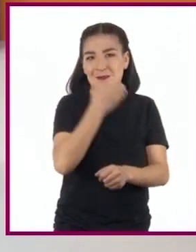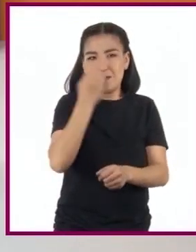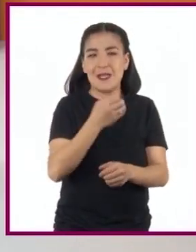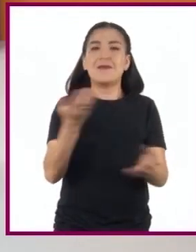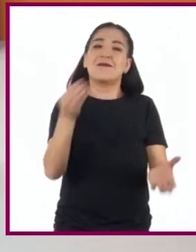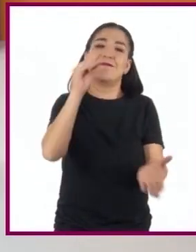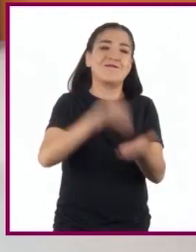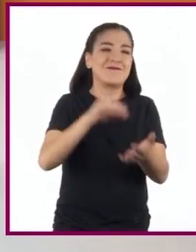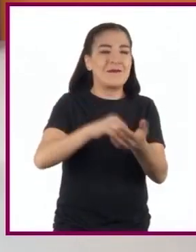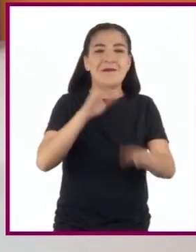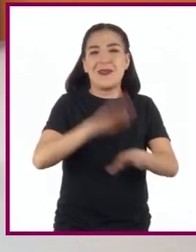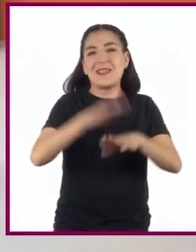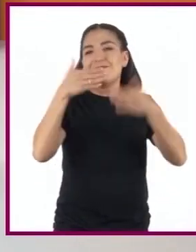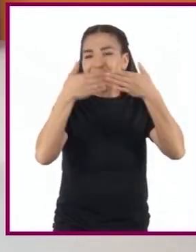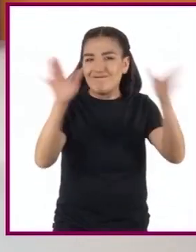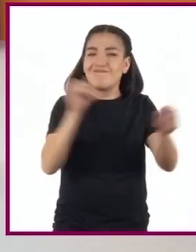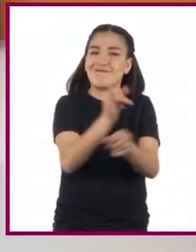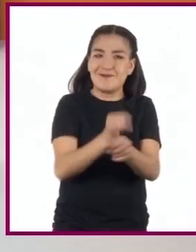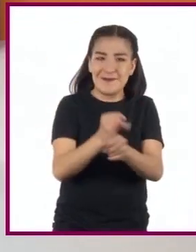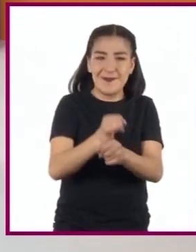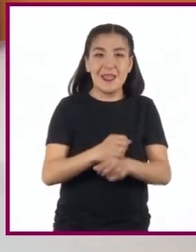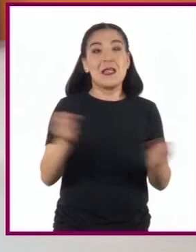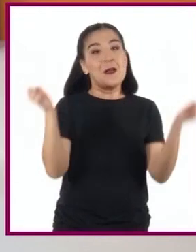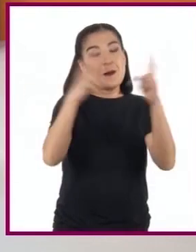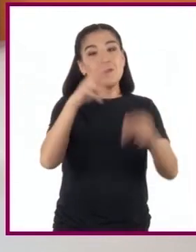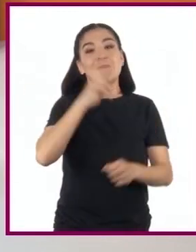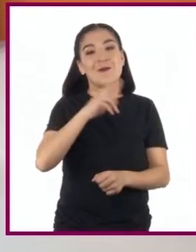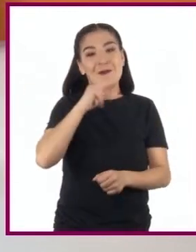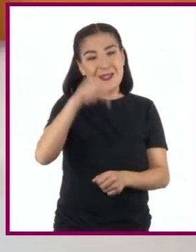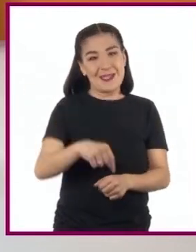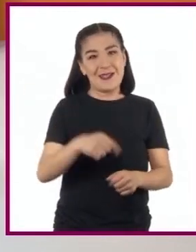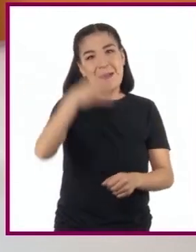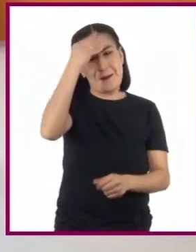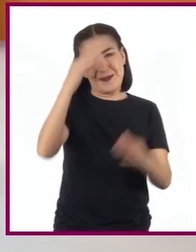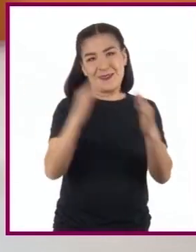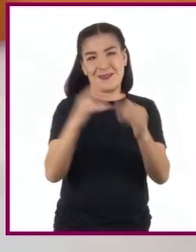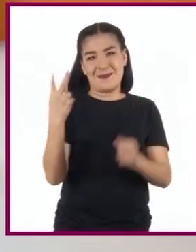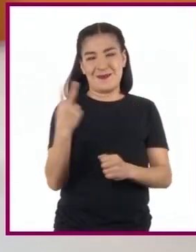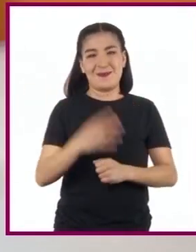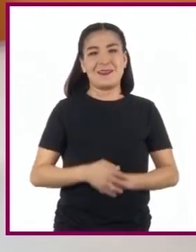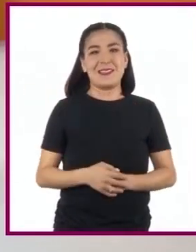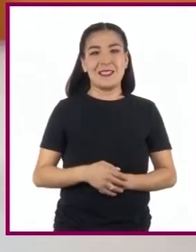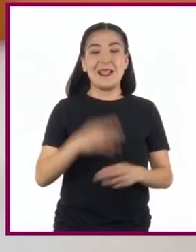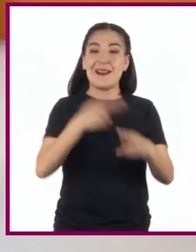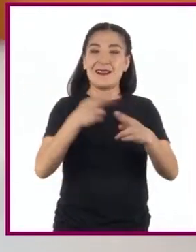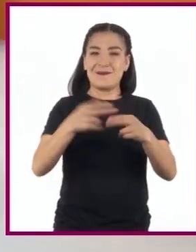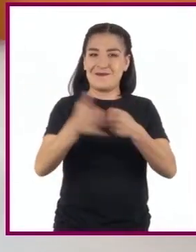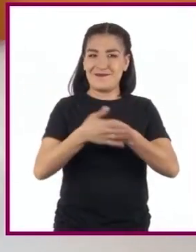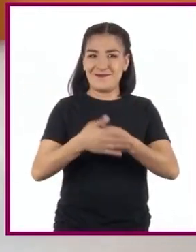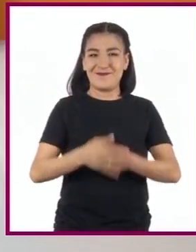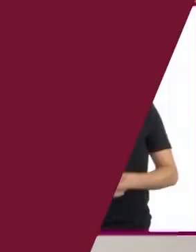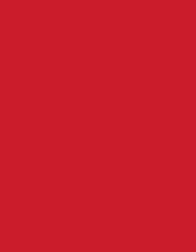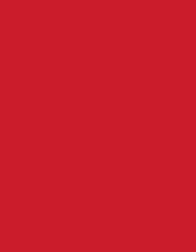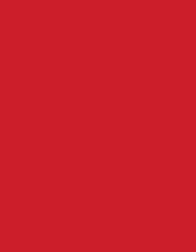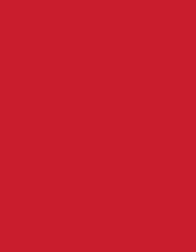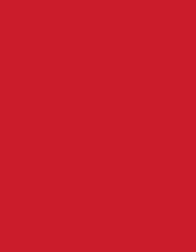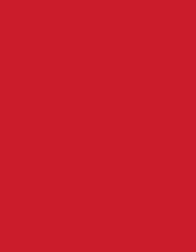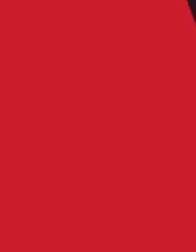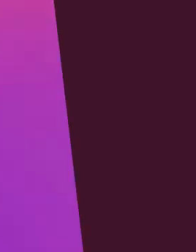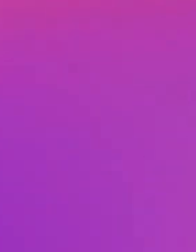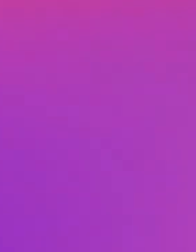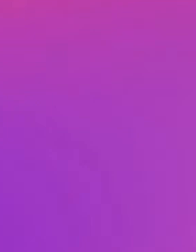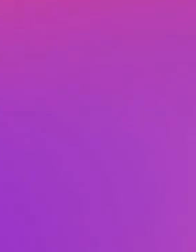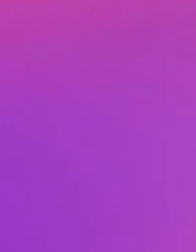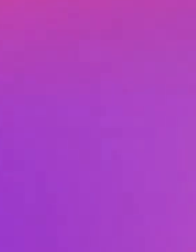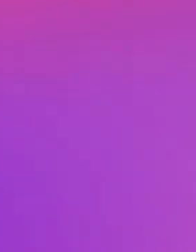nos queda mucho por explorar. Así que nos vemos pronto aquí, en Aprende en Casa 2. ¡Hasta la próxima!